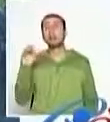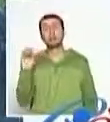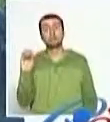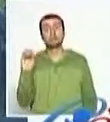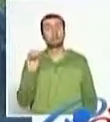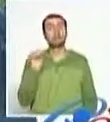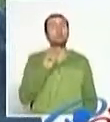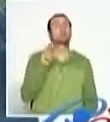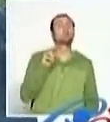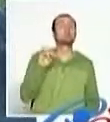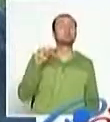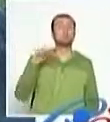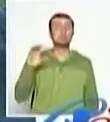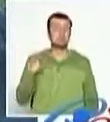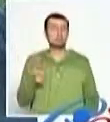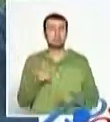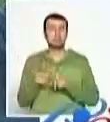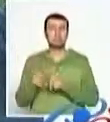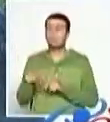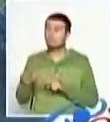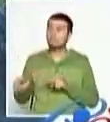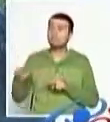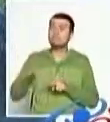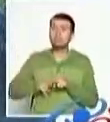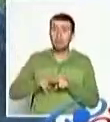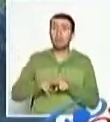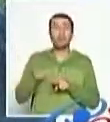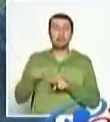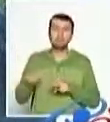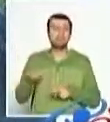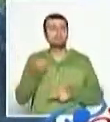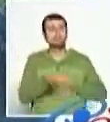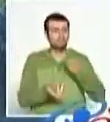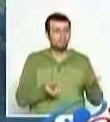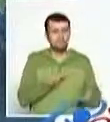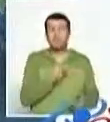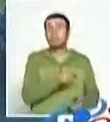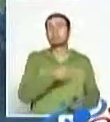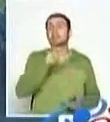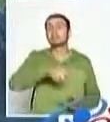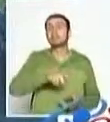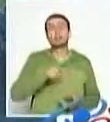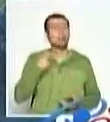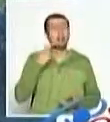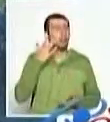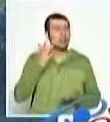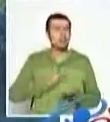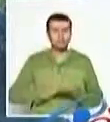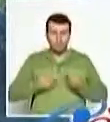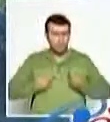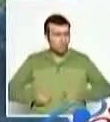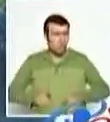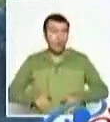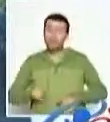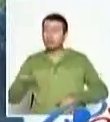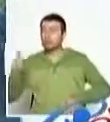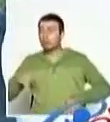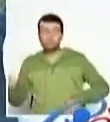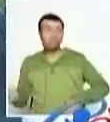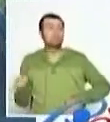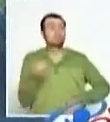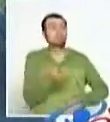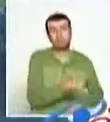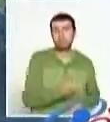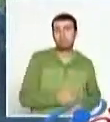tratamiento nosotros tenemos que suplementarlos porque el paciente los requiere después de una desintoxicación, por ejemplo.